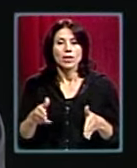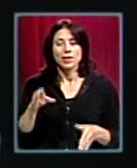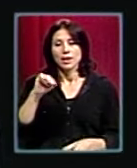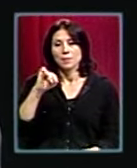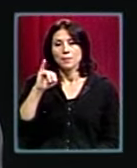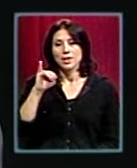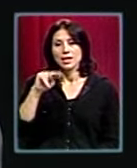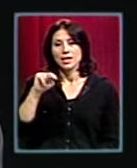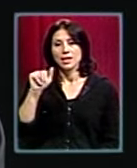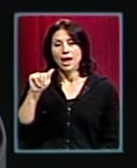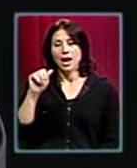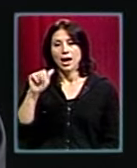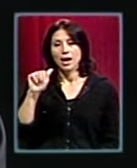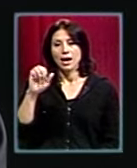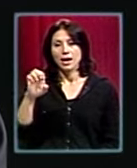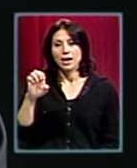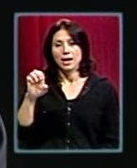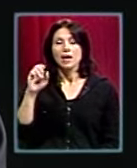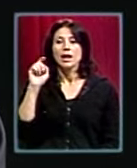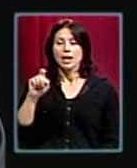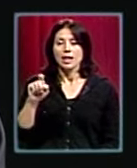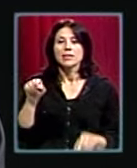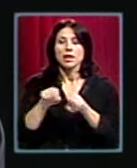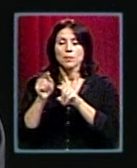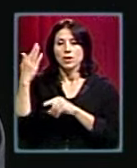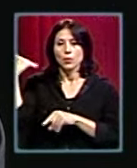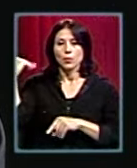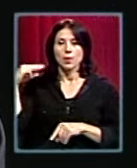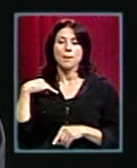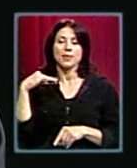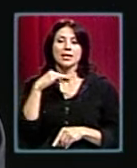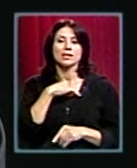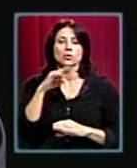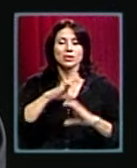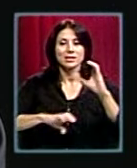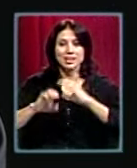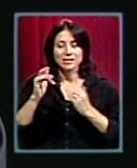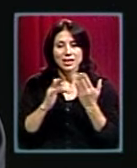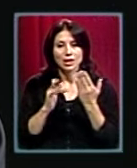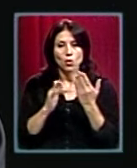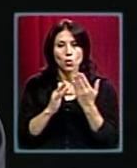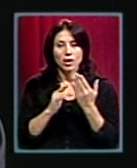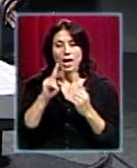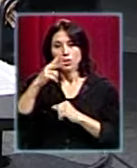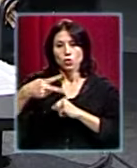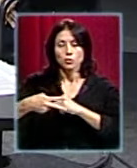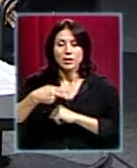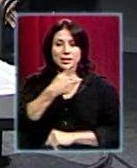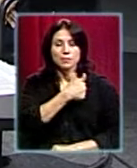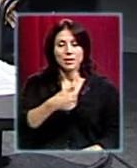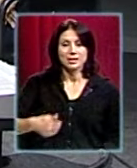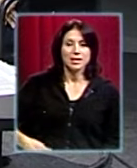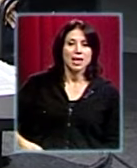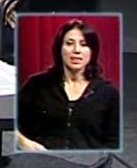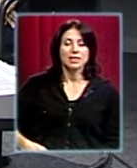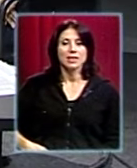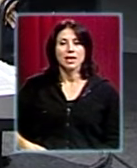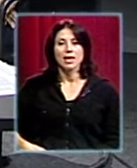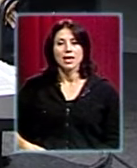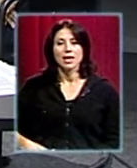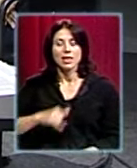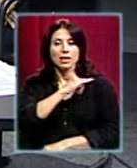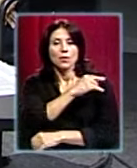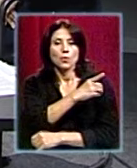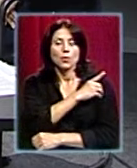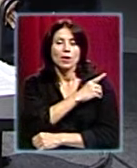MINAE, lo fue de Ciencia y Tecnología, fue 2 veces presidente ejecutivo de